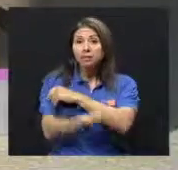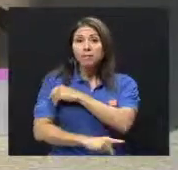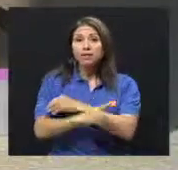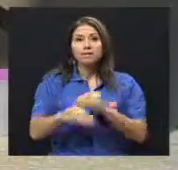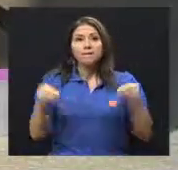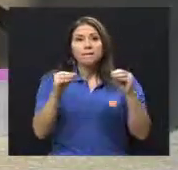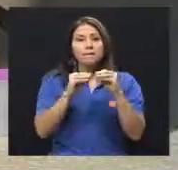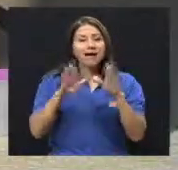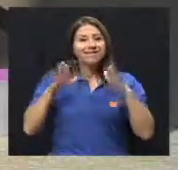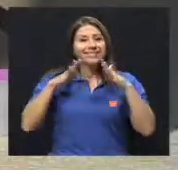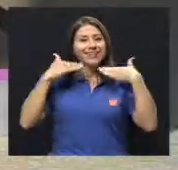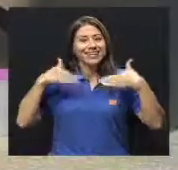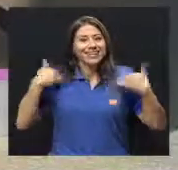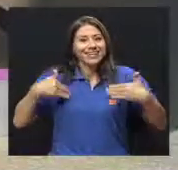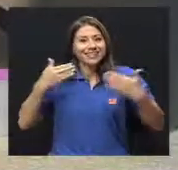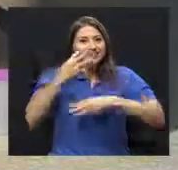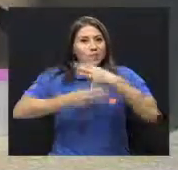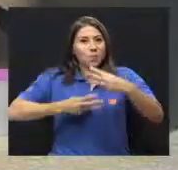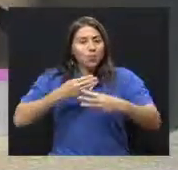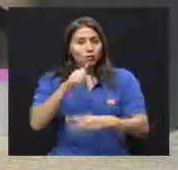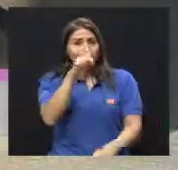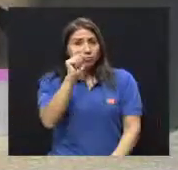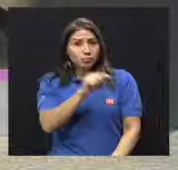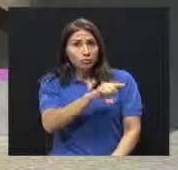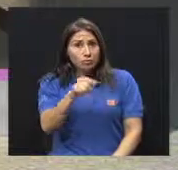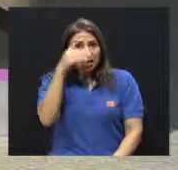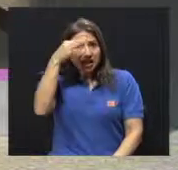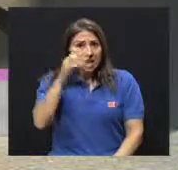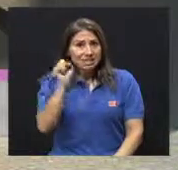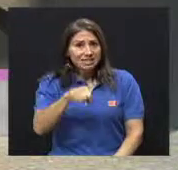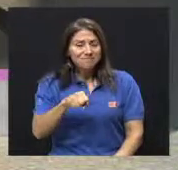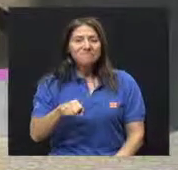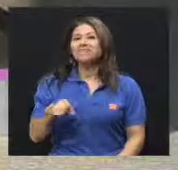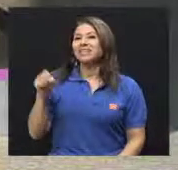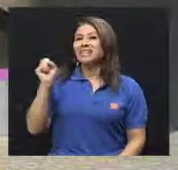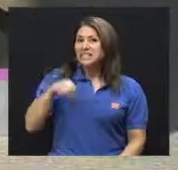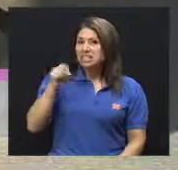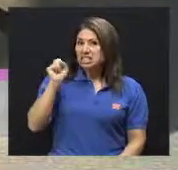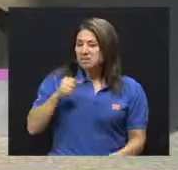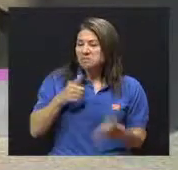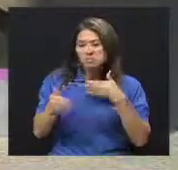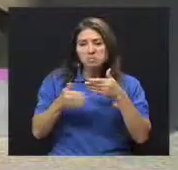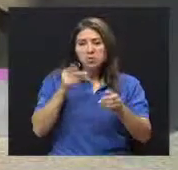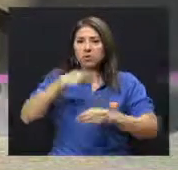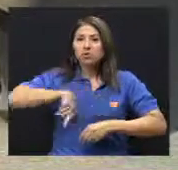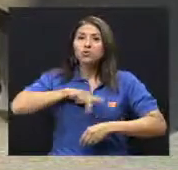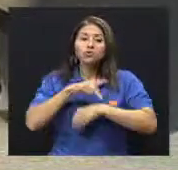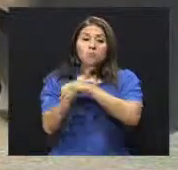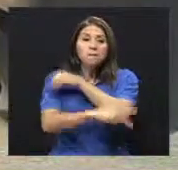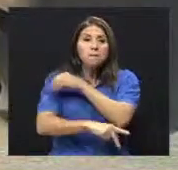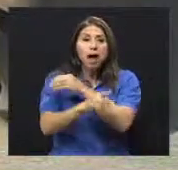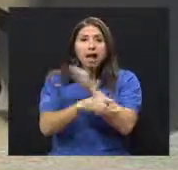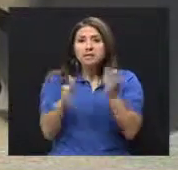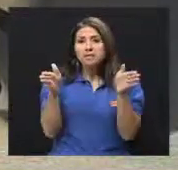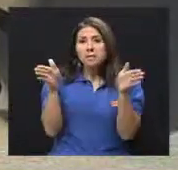más feliz del mundo. ¿Usted cree que sí, Derek? Sí, aunque seamos un país